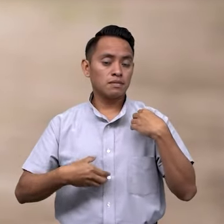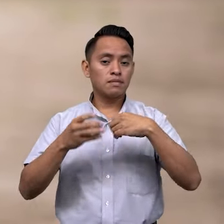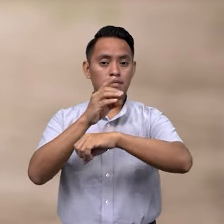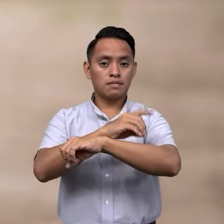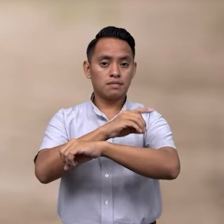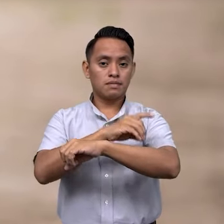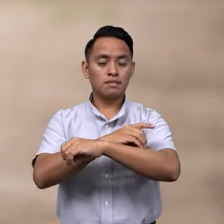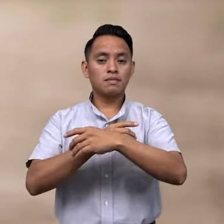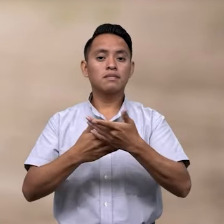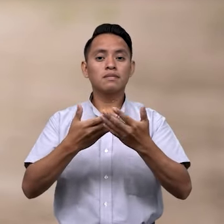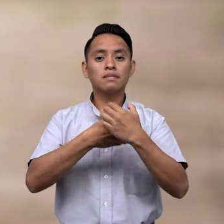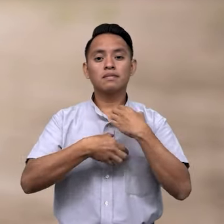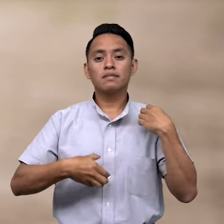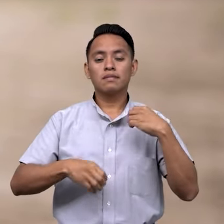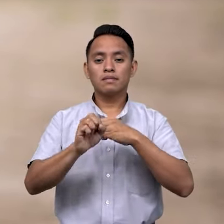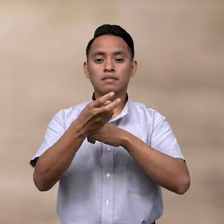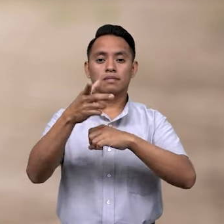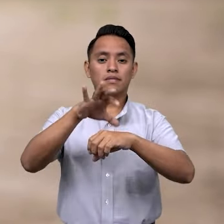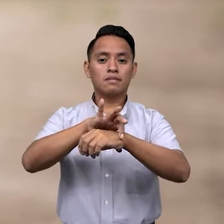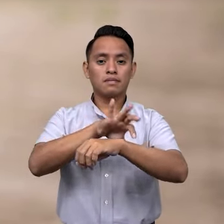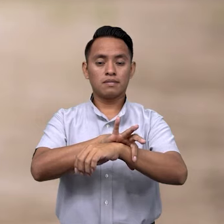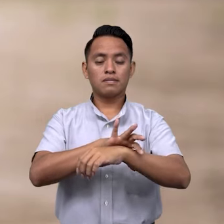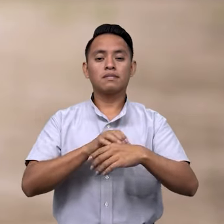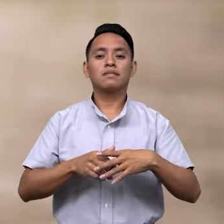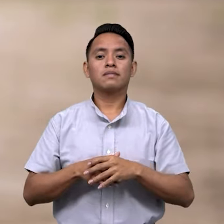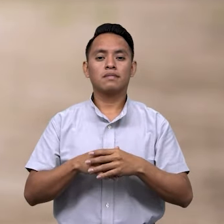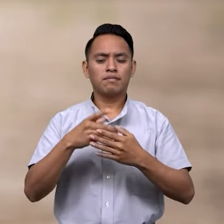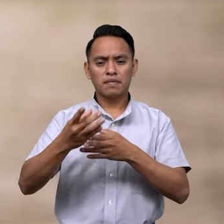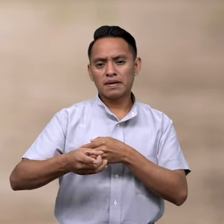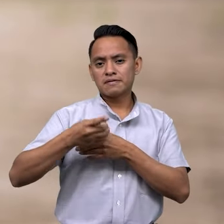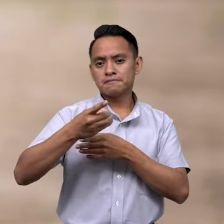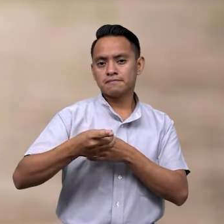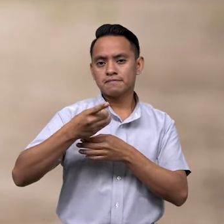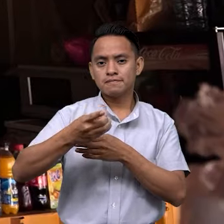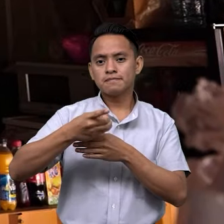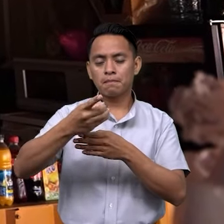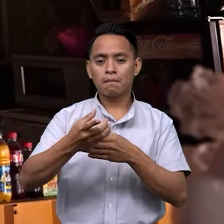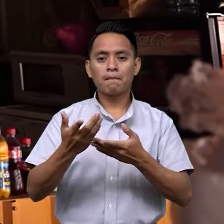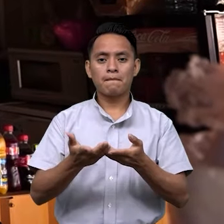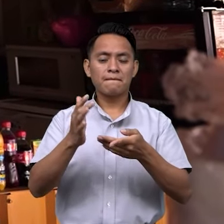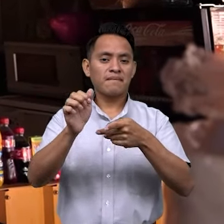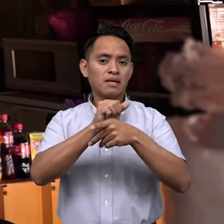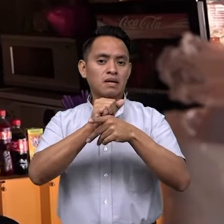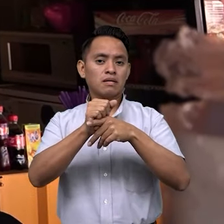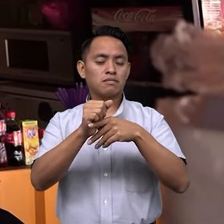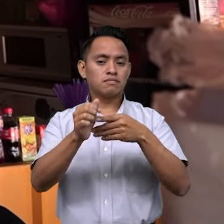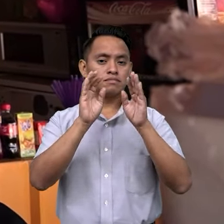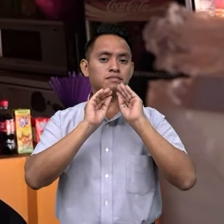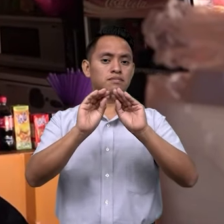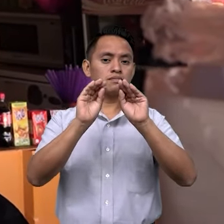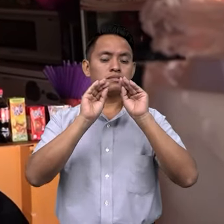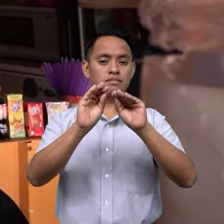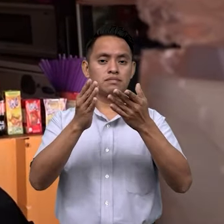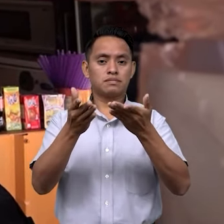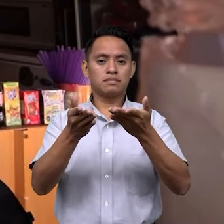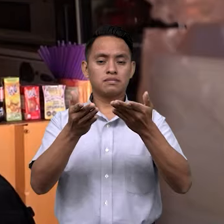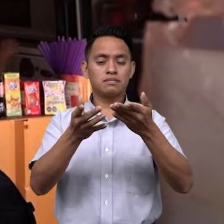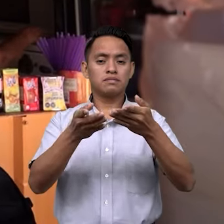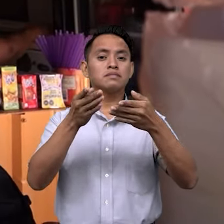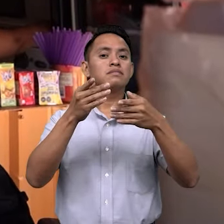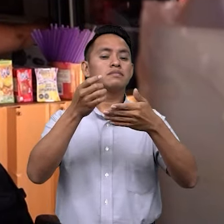comandante Daniel Ortega y la compañera Rosario Murillo, que diario nos están preparando para